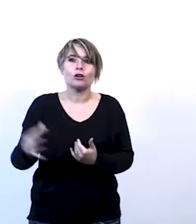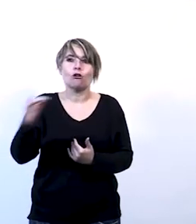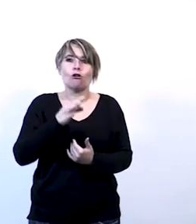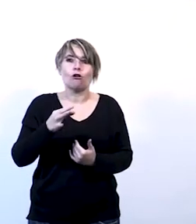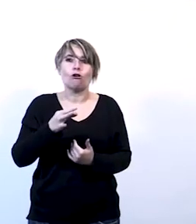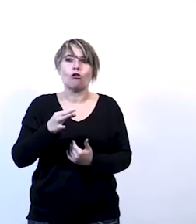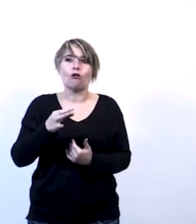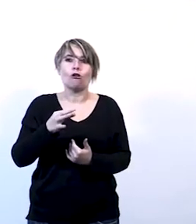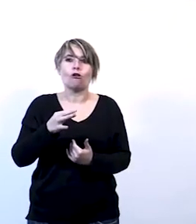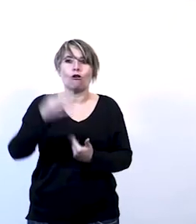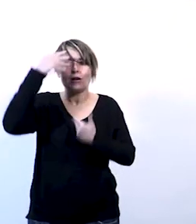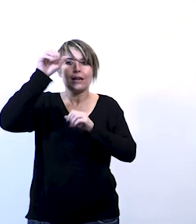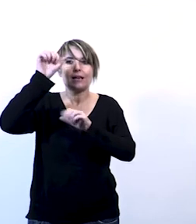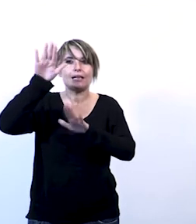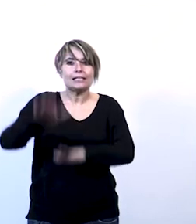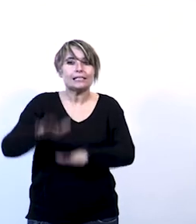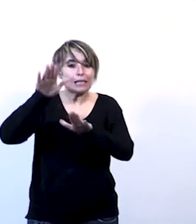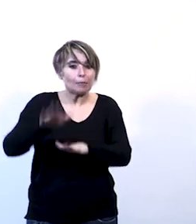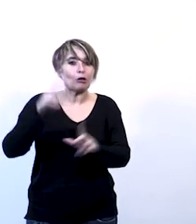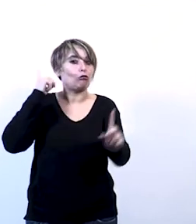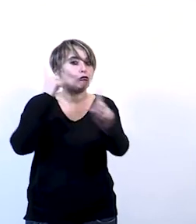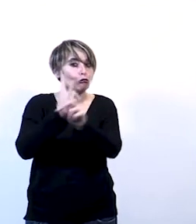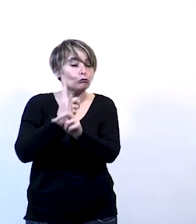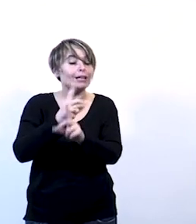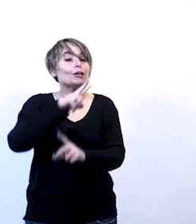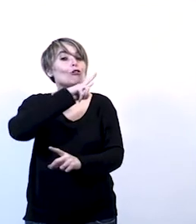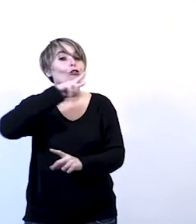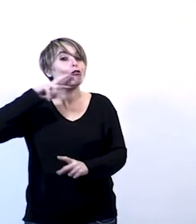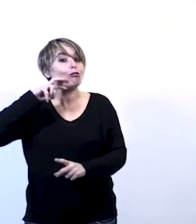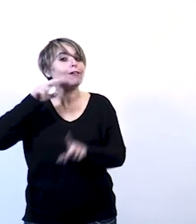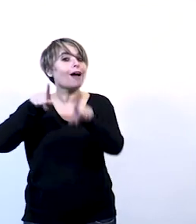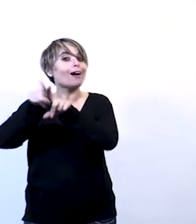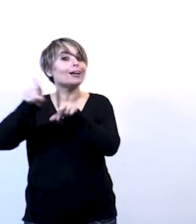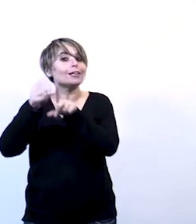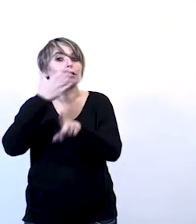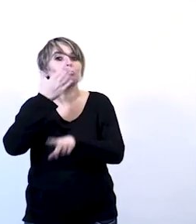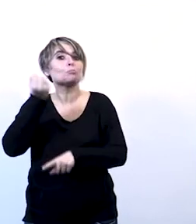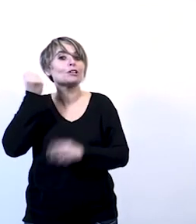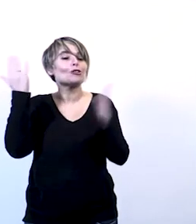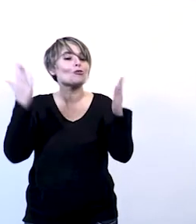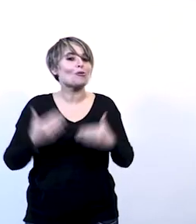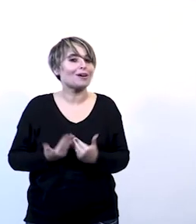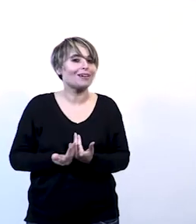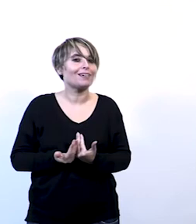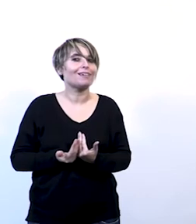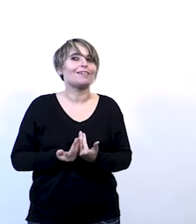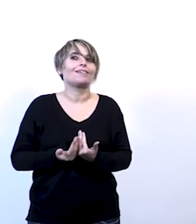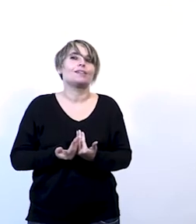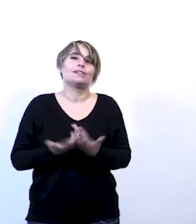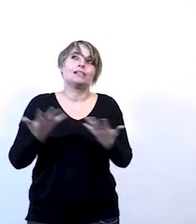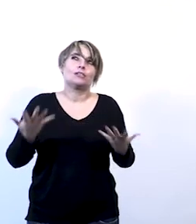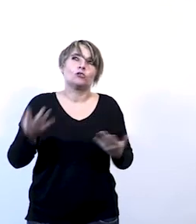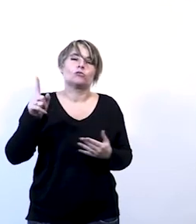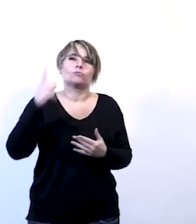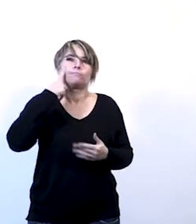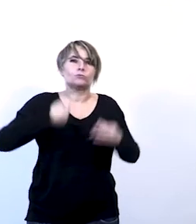islámico lo atacarían, y un Estado judío nadie lo critica. Entonces, vamos